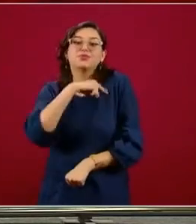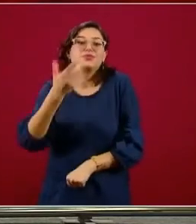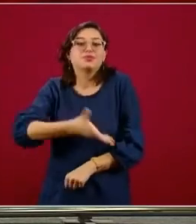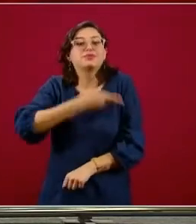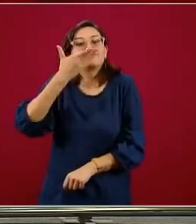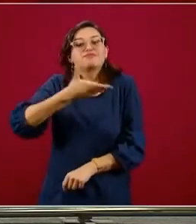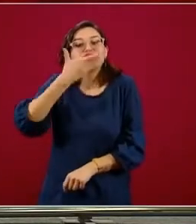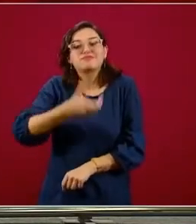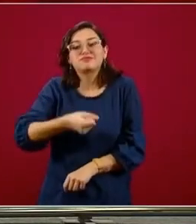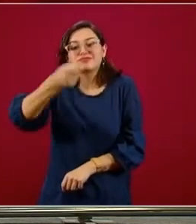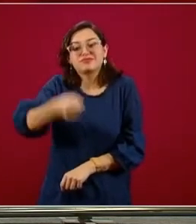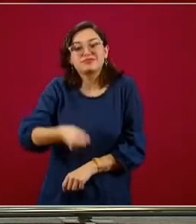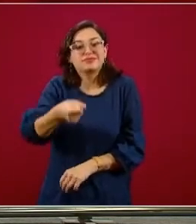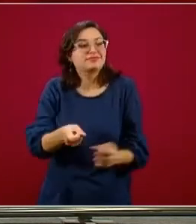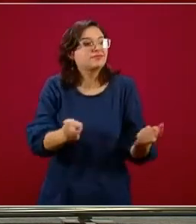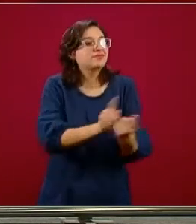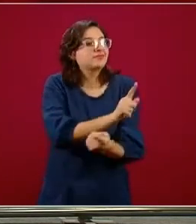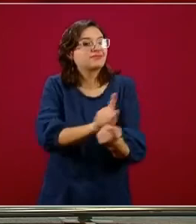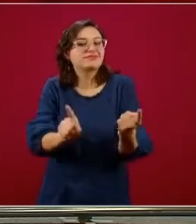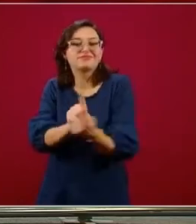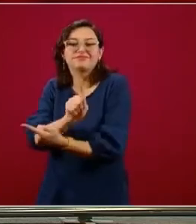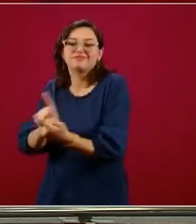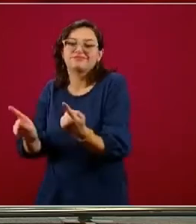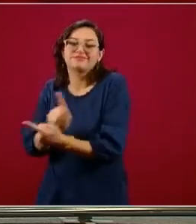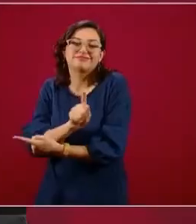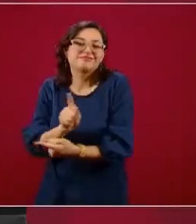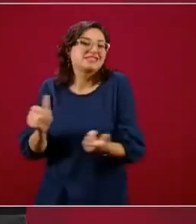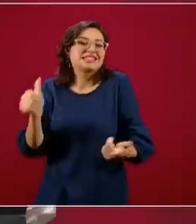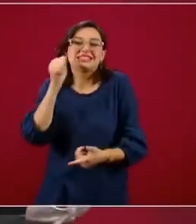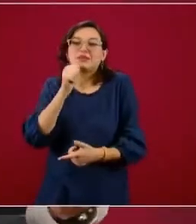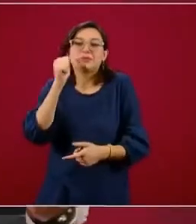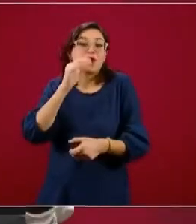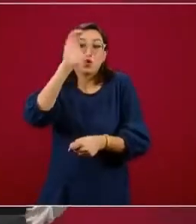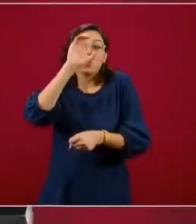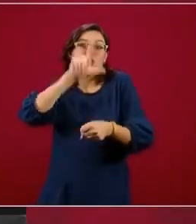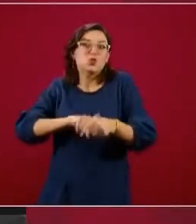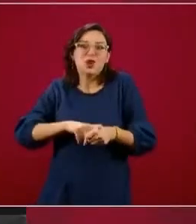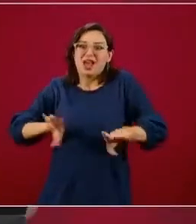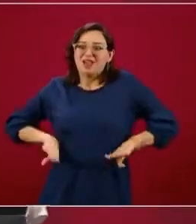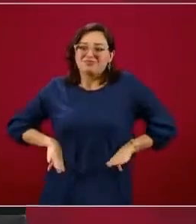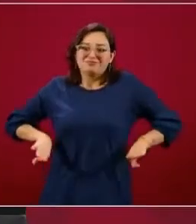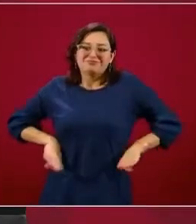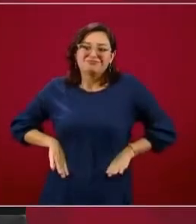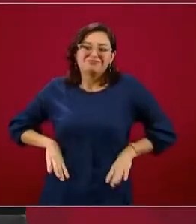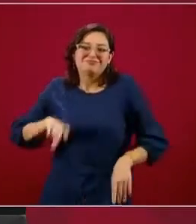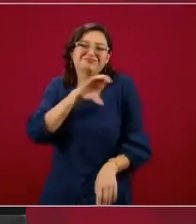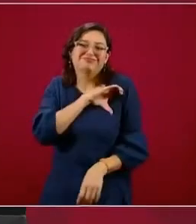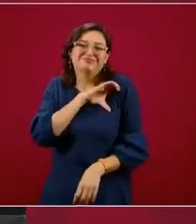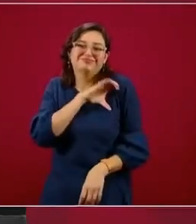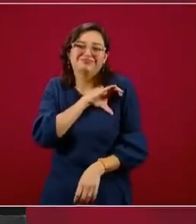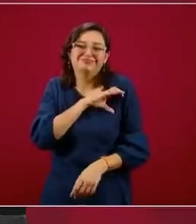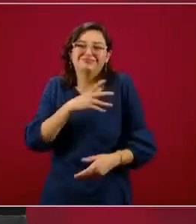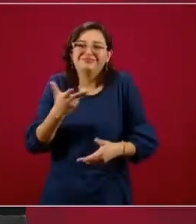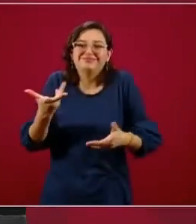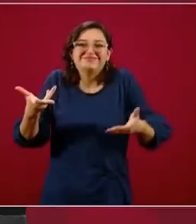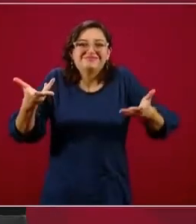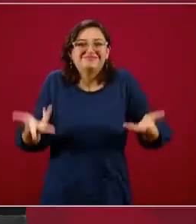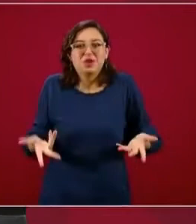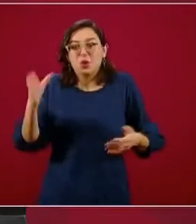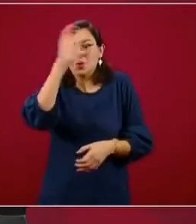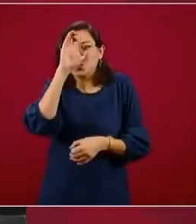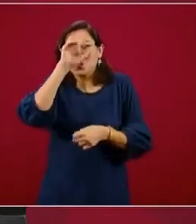en que interactuamos socialmente unos con otros está determinada culturalmente y los elementos de la